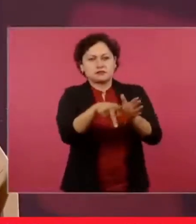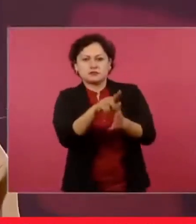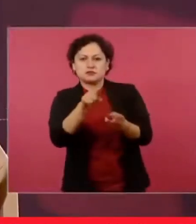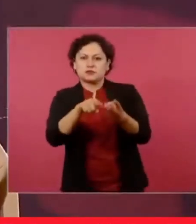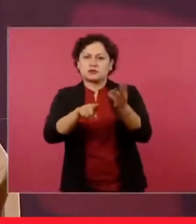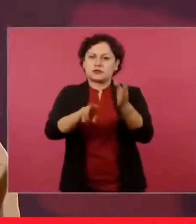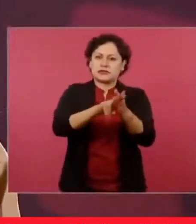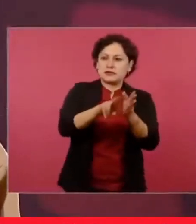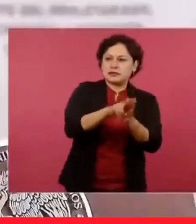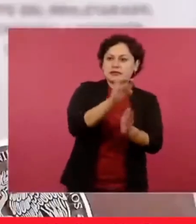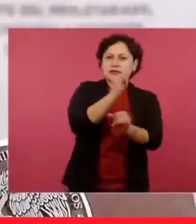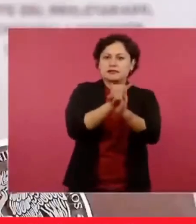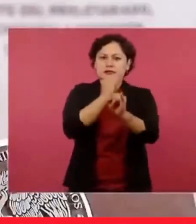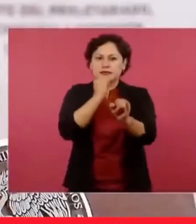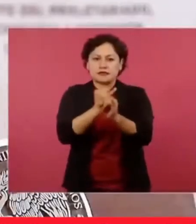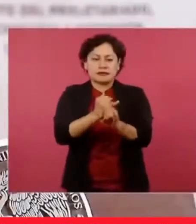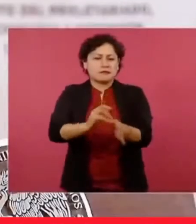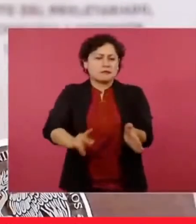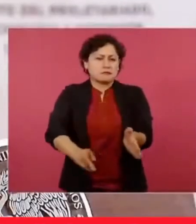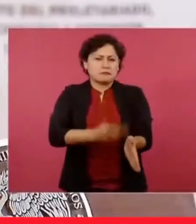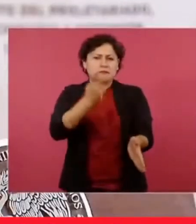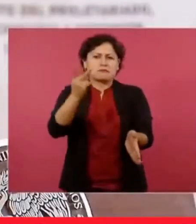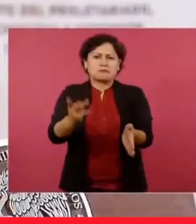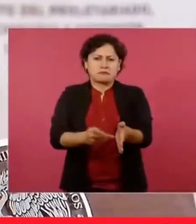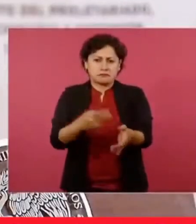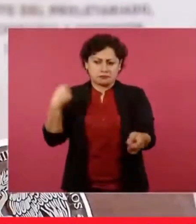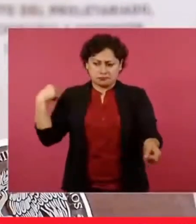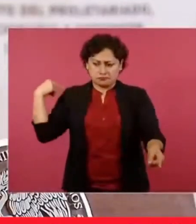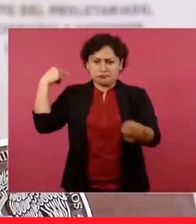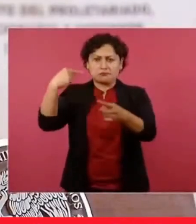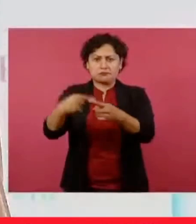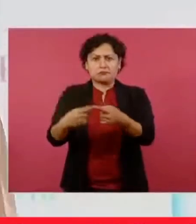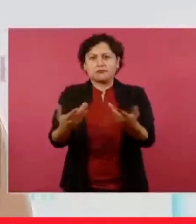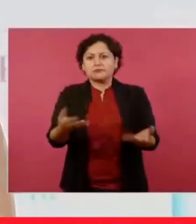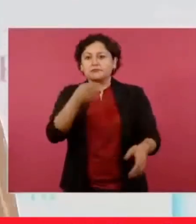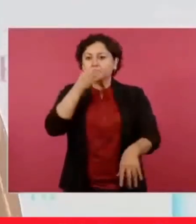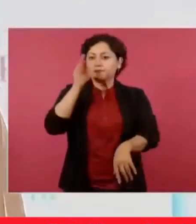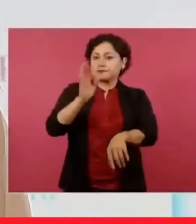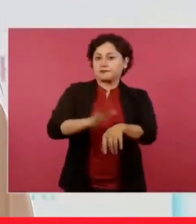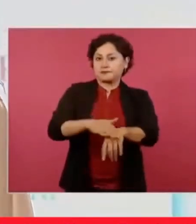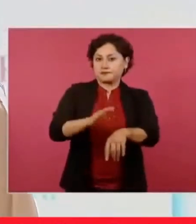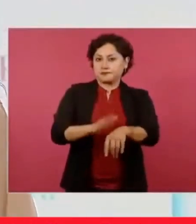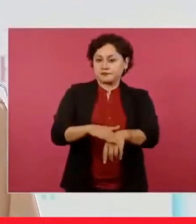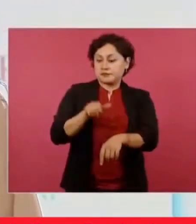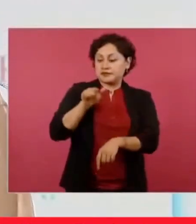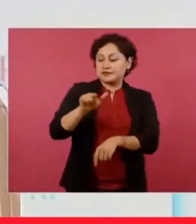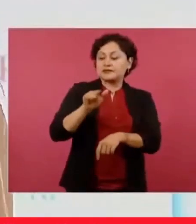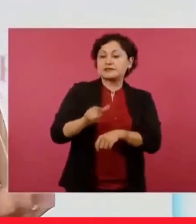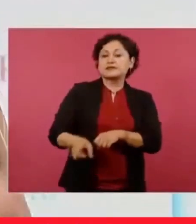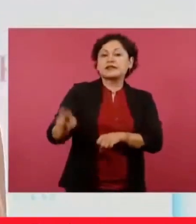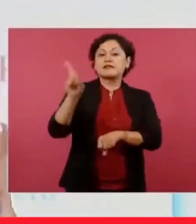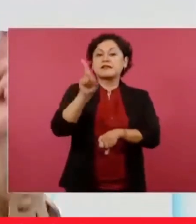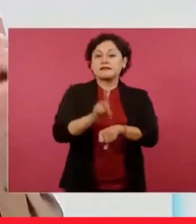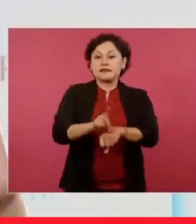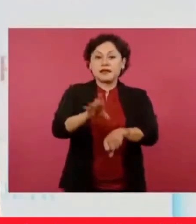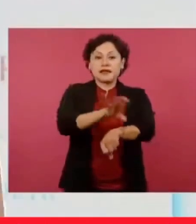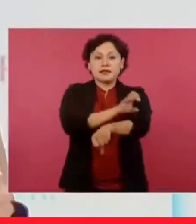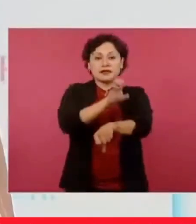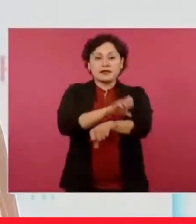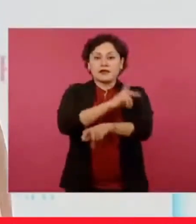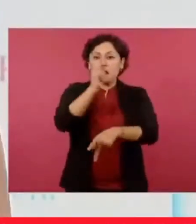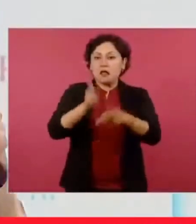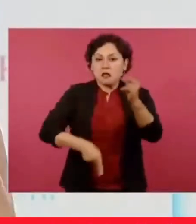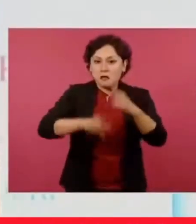de hoy llevamos 17 días sin cortes de energía a pesar de las altas temperaturas. Pero esa